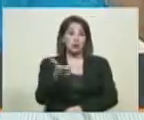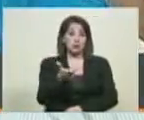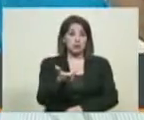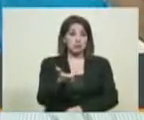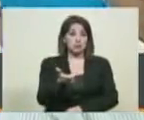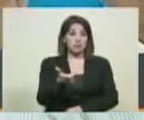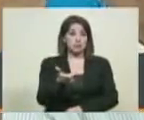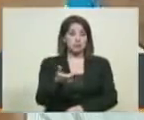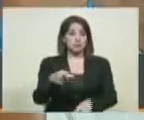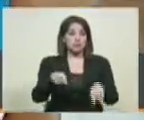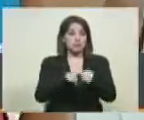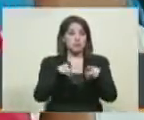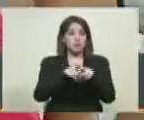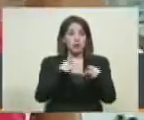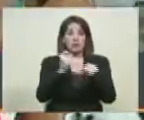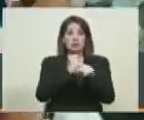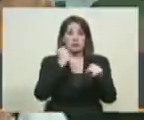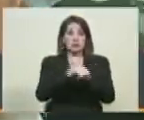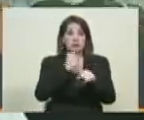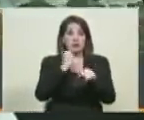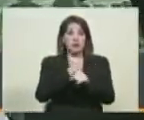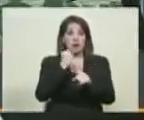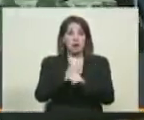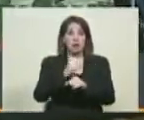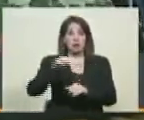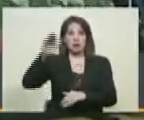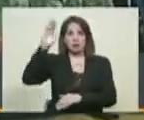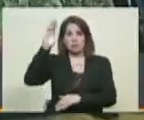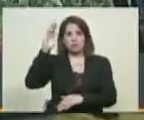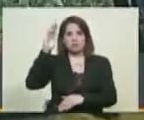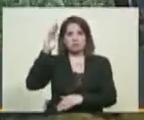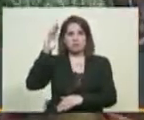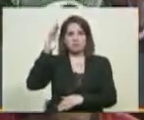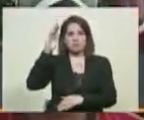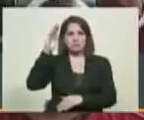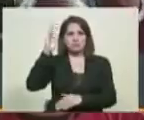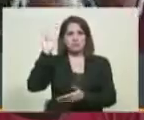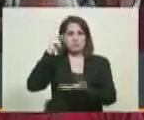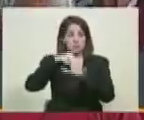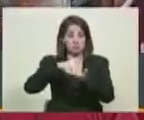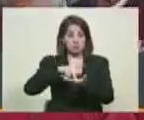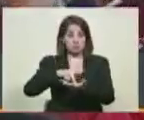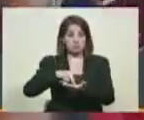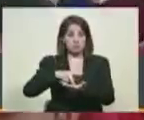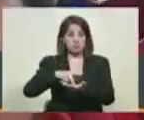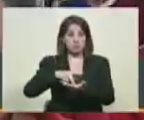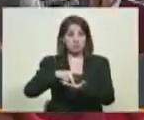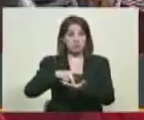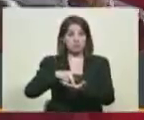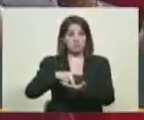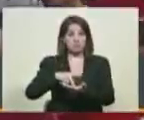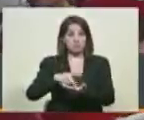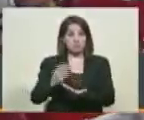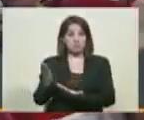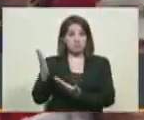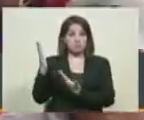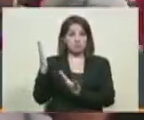son trabajadores que están bien identificados, son intachables, tienen un compromiso, levántense. Cada quien